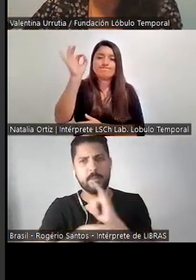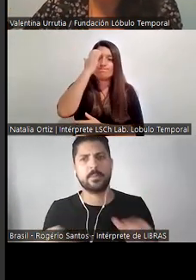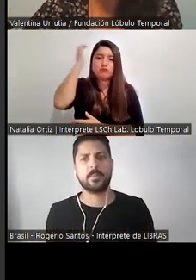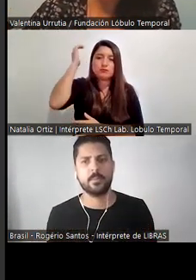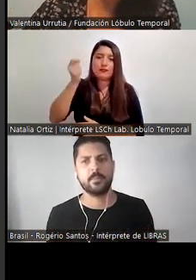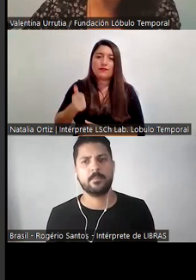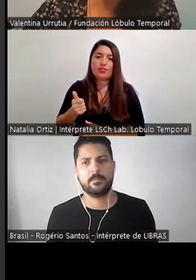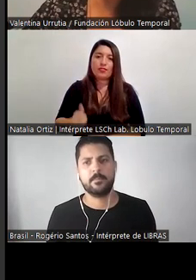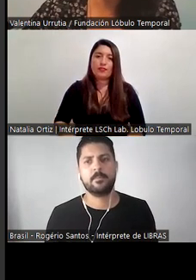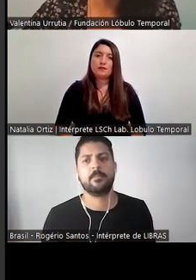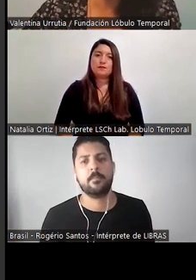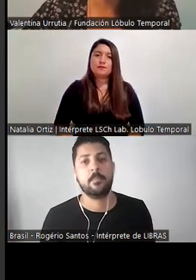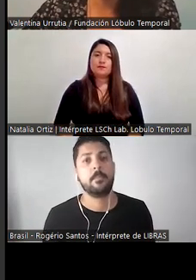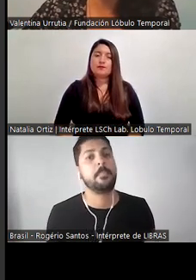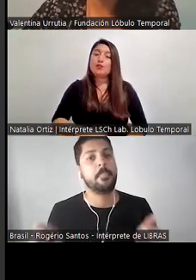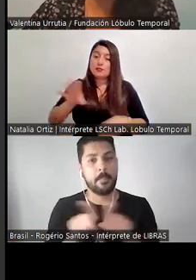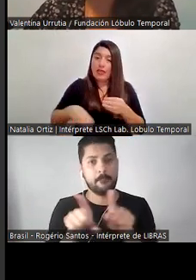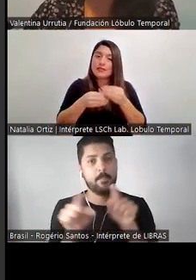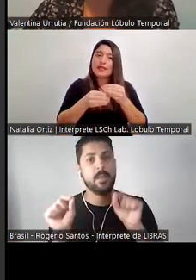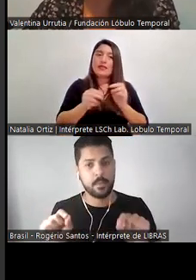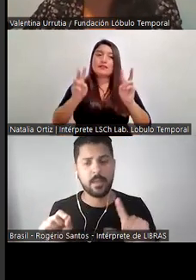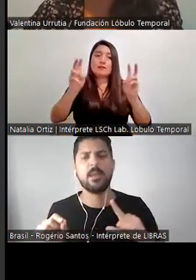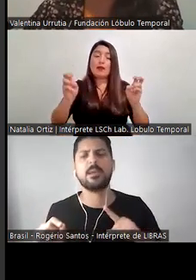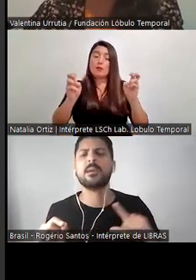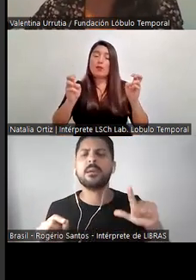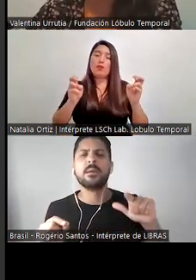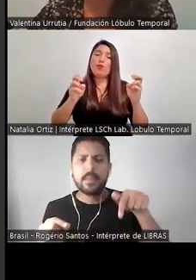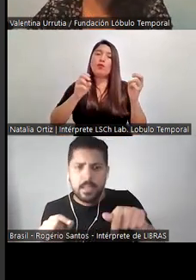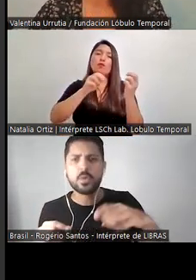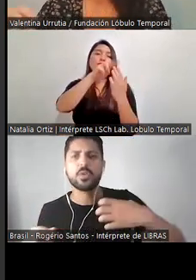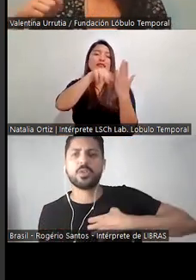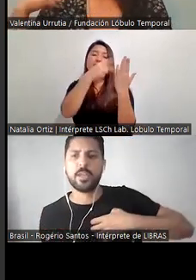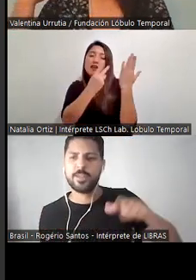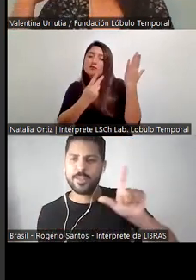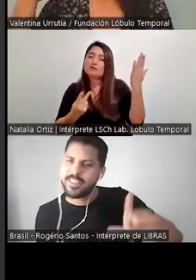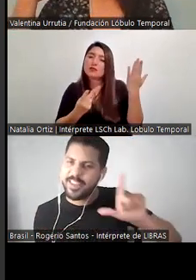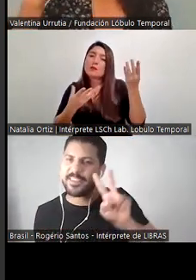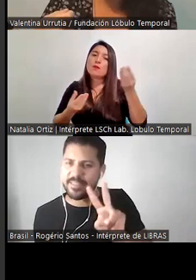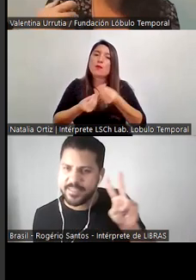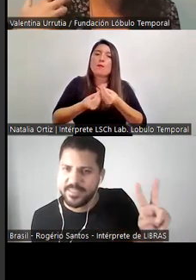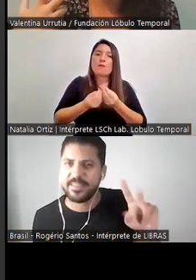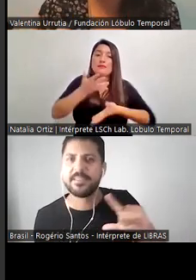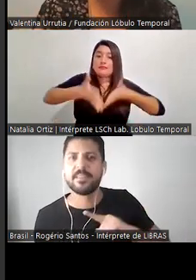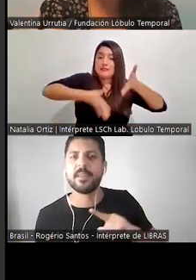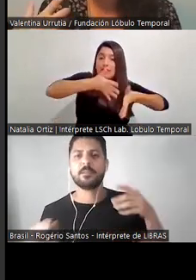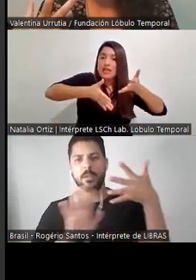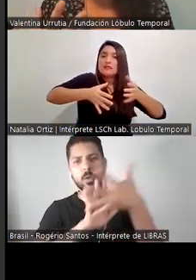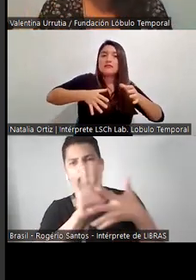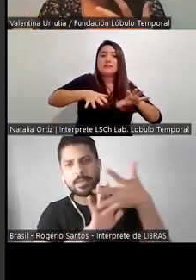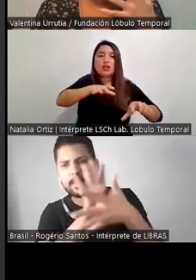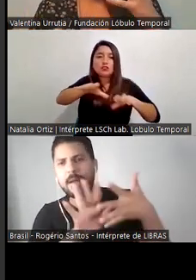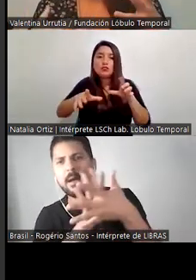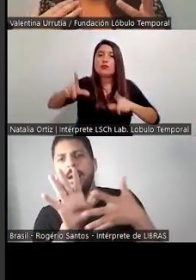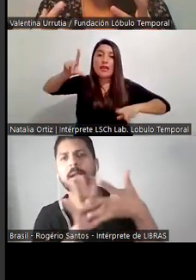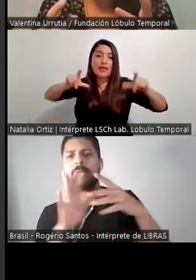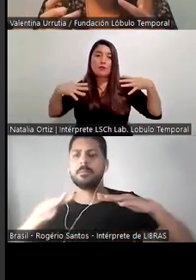Entonces, agregar que esta forma literaria, ¿cierto?, se teje como una acción a través de las señas, los gestos, los